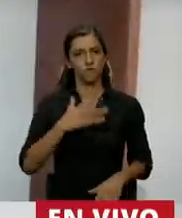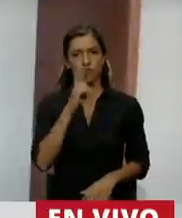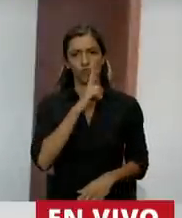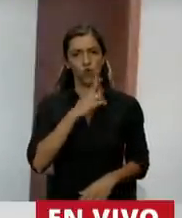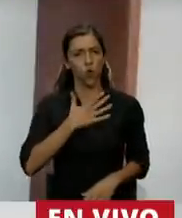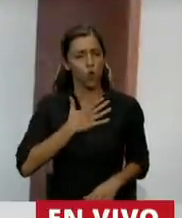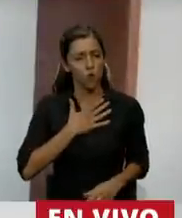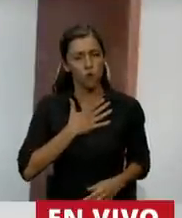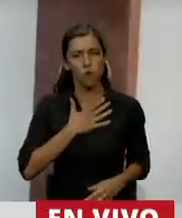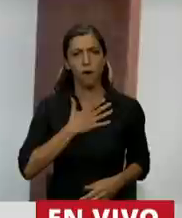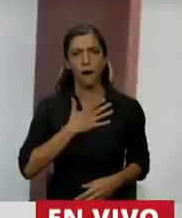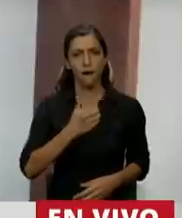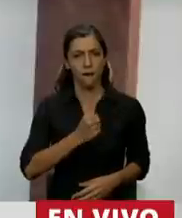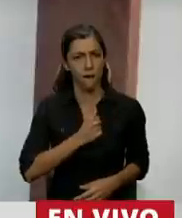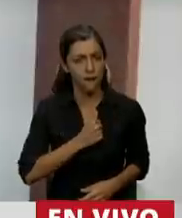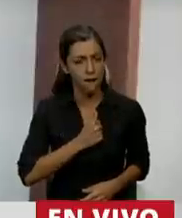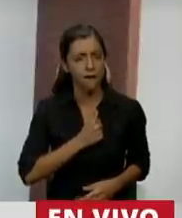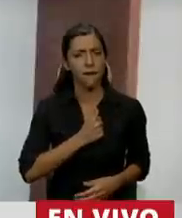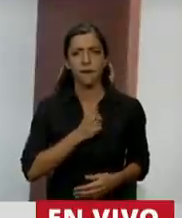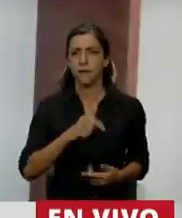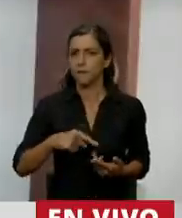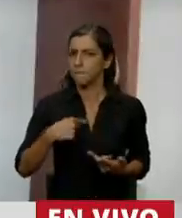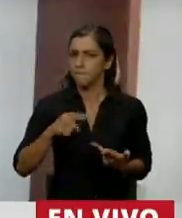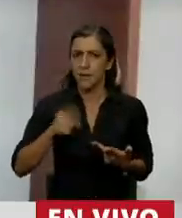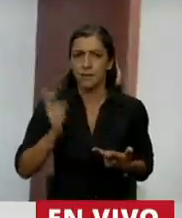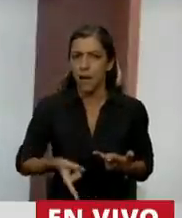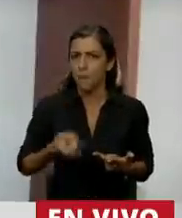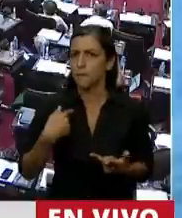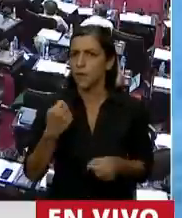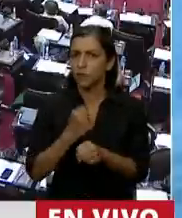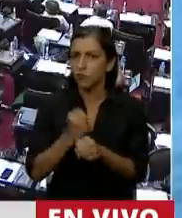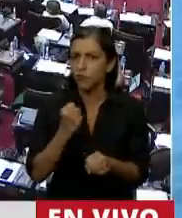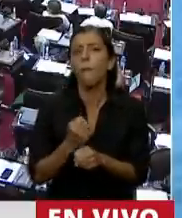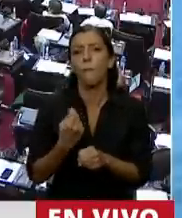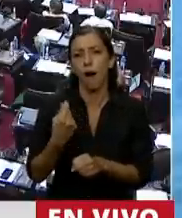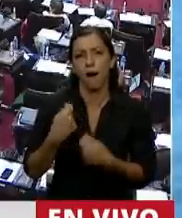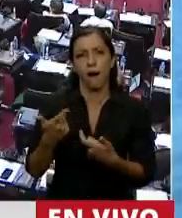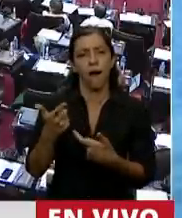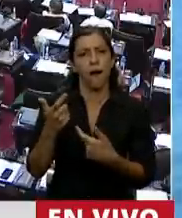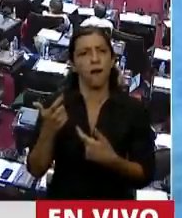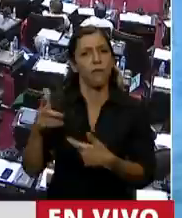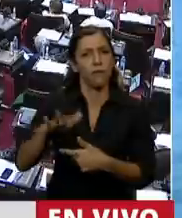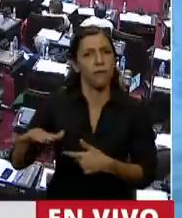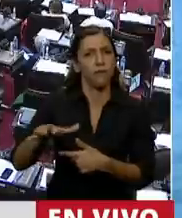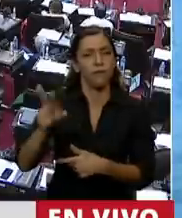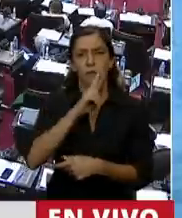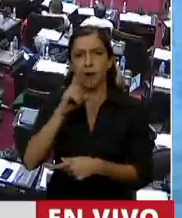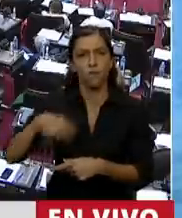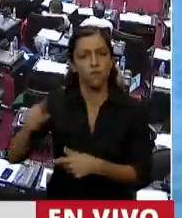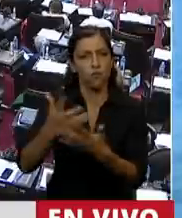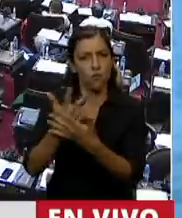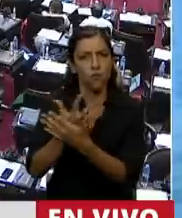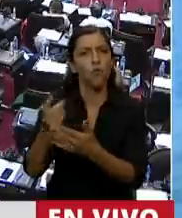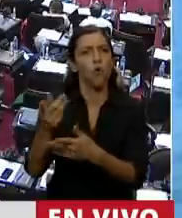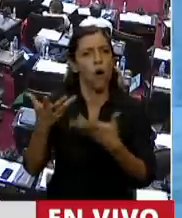como cristiana y como trabajadora por los derechos de las mujeres vulneradas. Tal vez por provenir